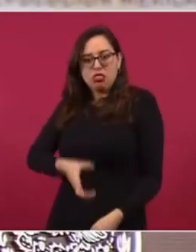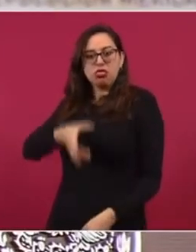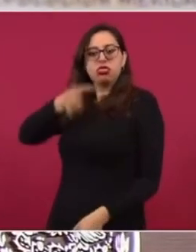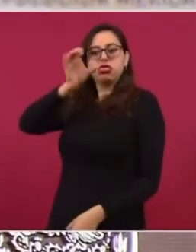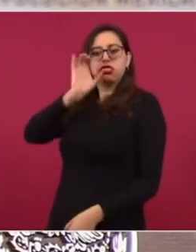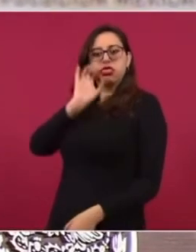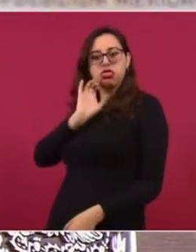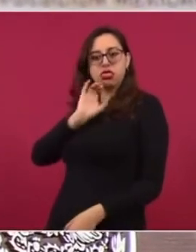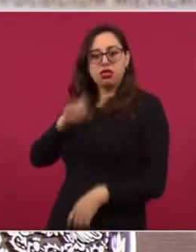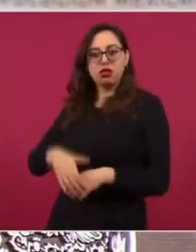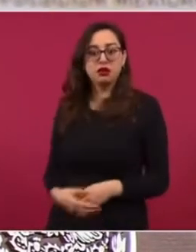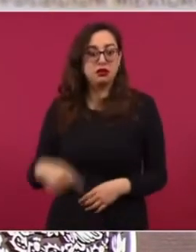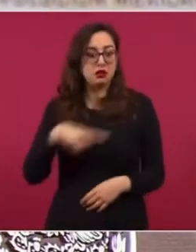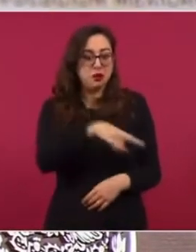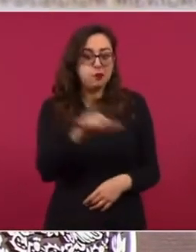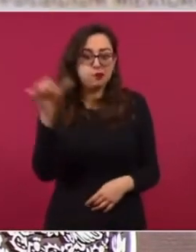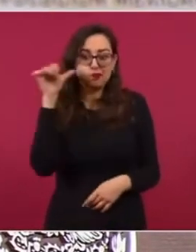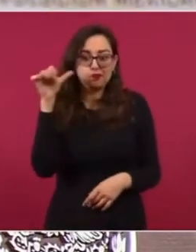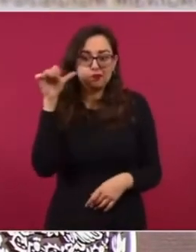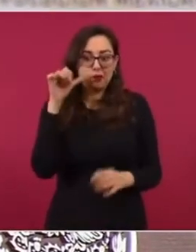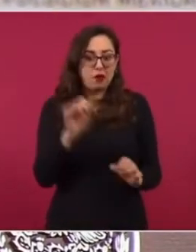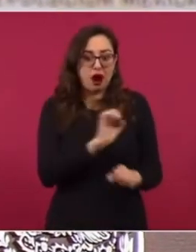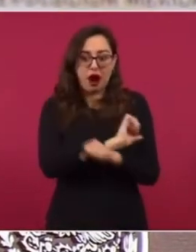Y quedaban rechinando de limpios.